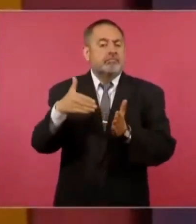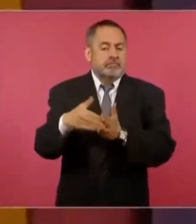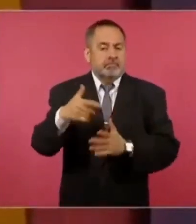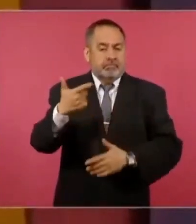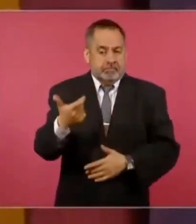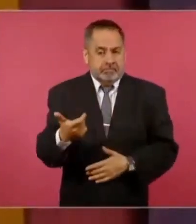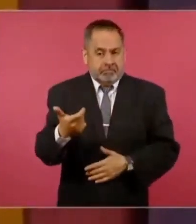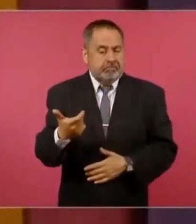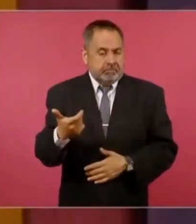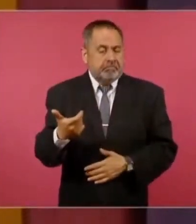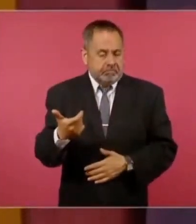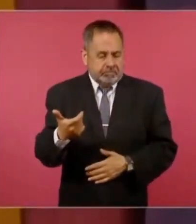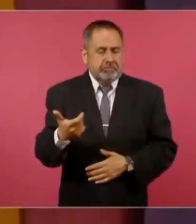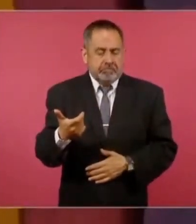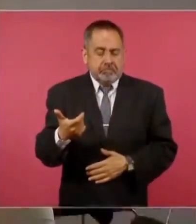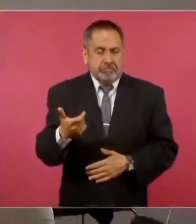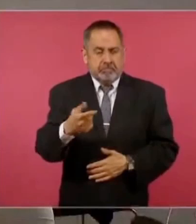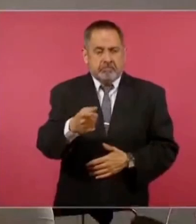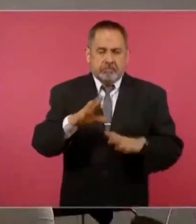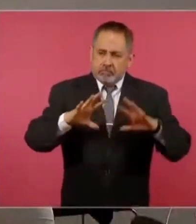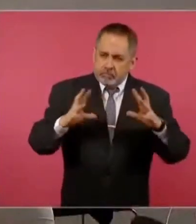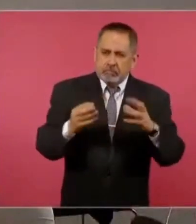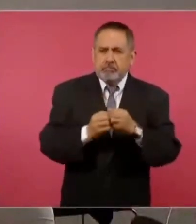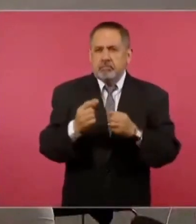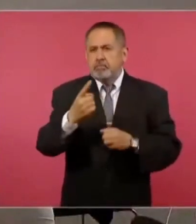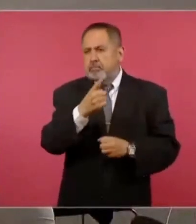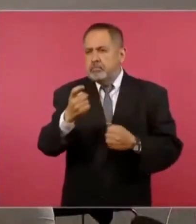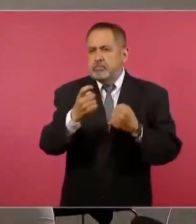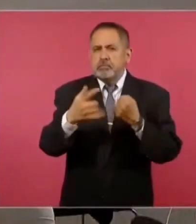de pesos, de